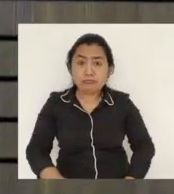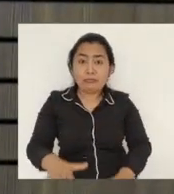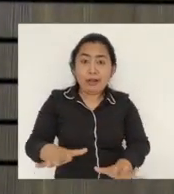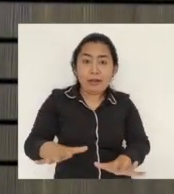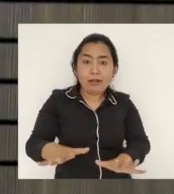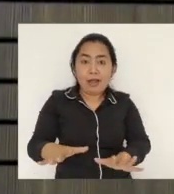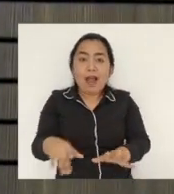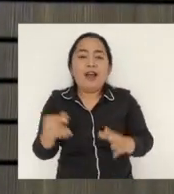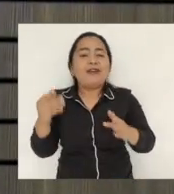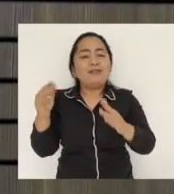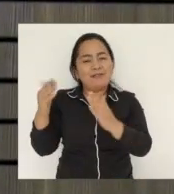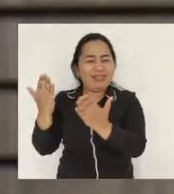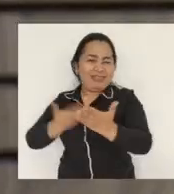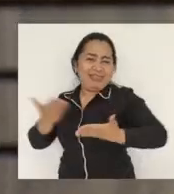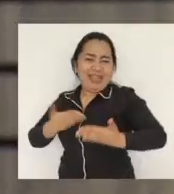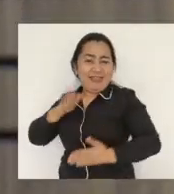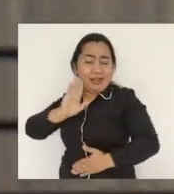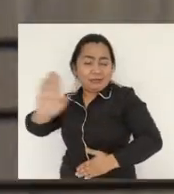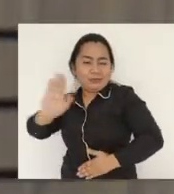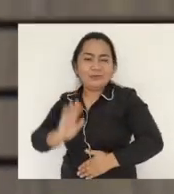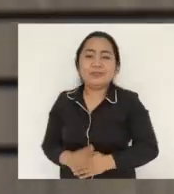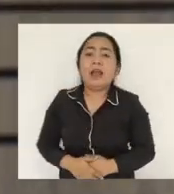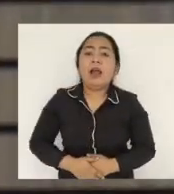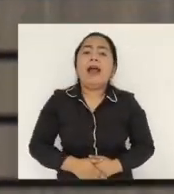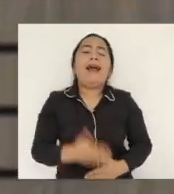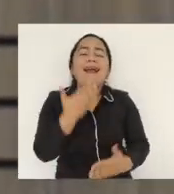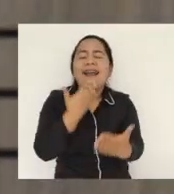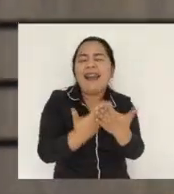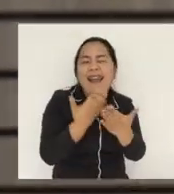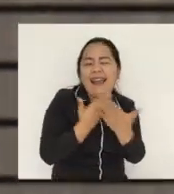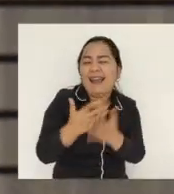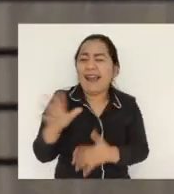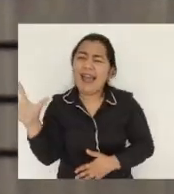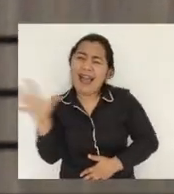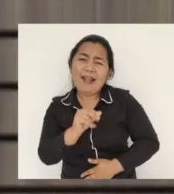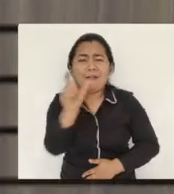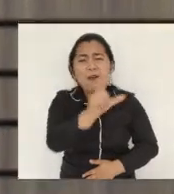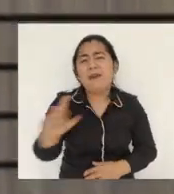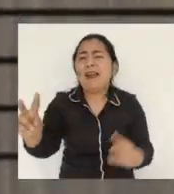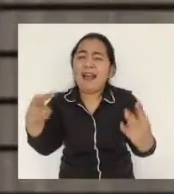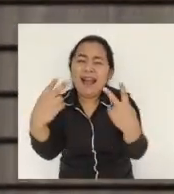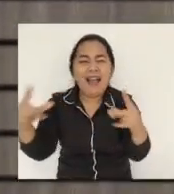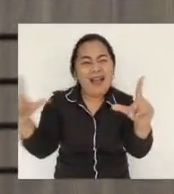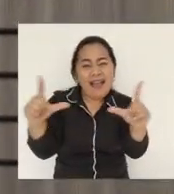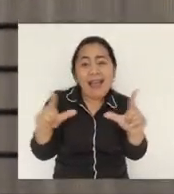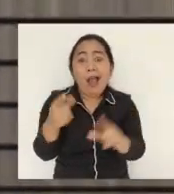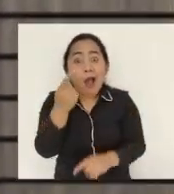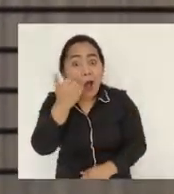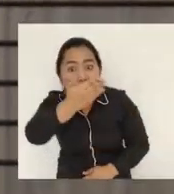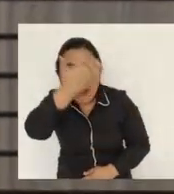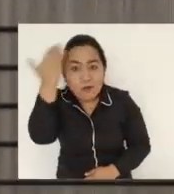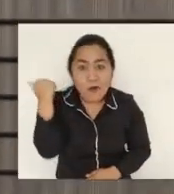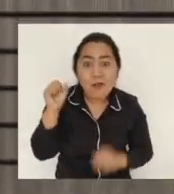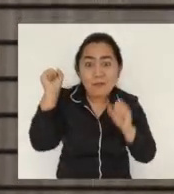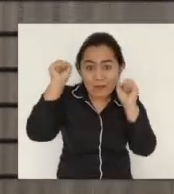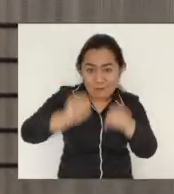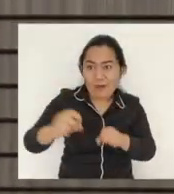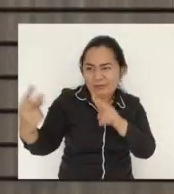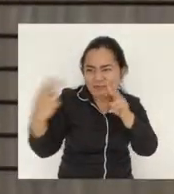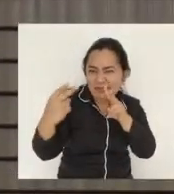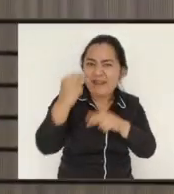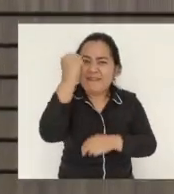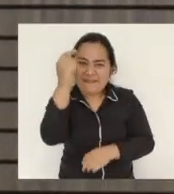en Teodolindo's Fashion. Mil y mil gracias a todos nuestros televidentes. No se olviden de seguir con nuestras